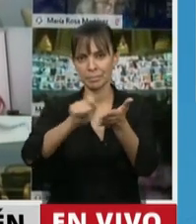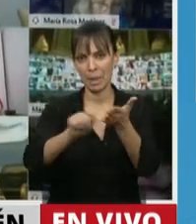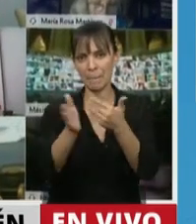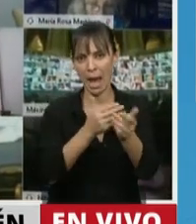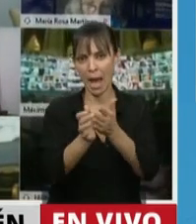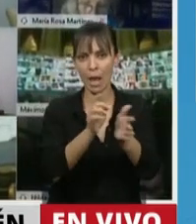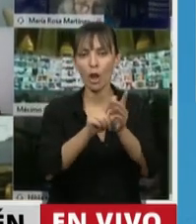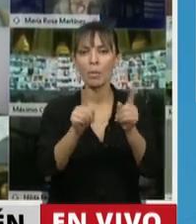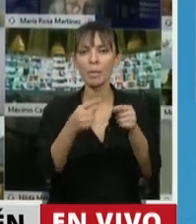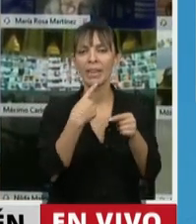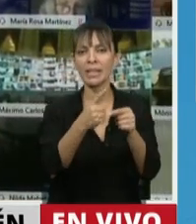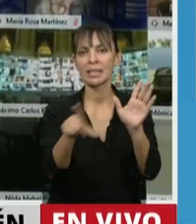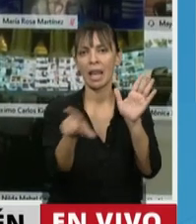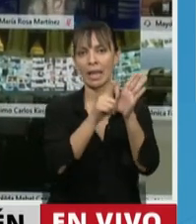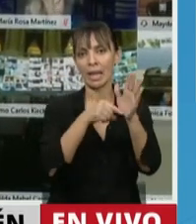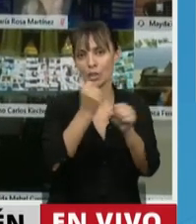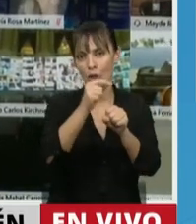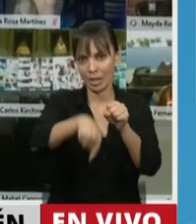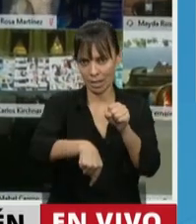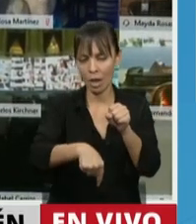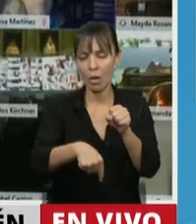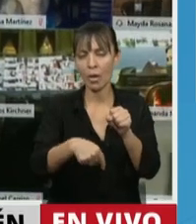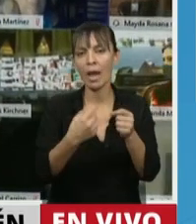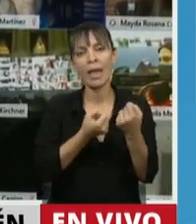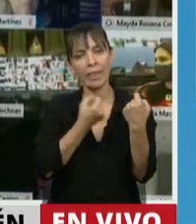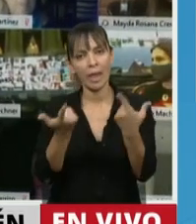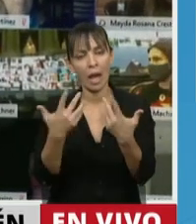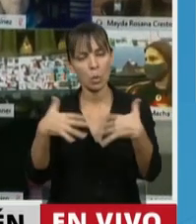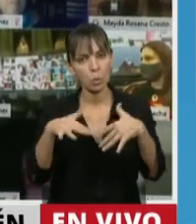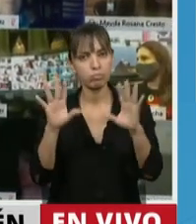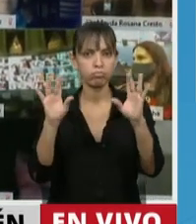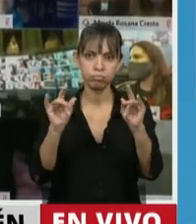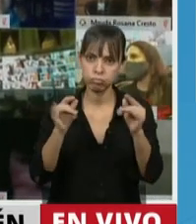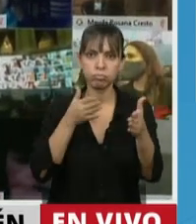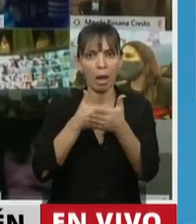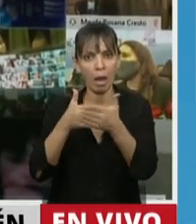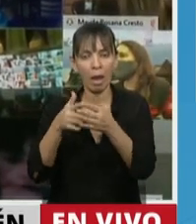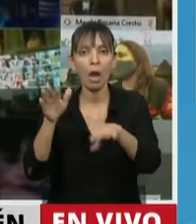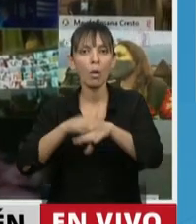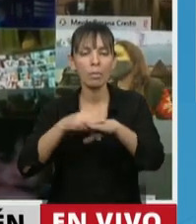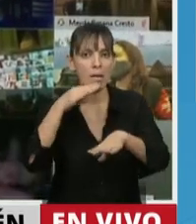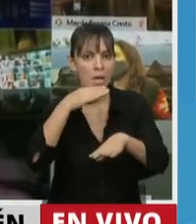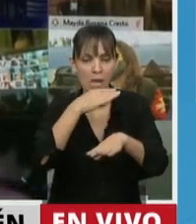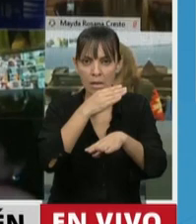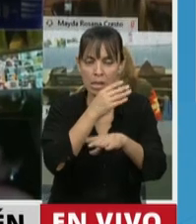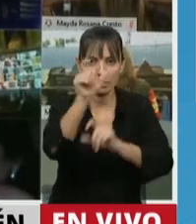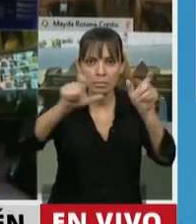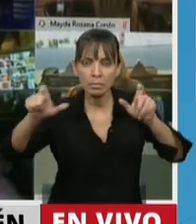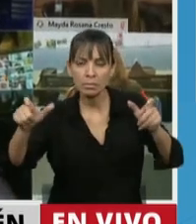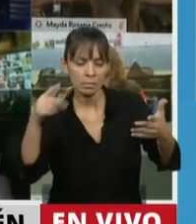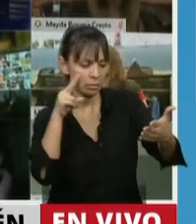establece nuestra legislación actual en muchos casos, ocasiona serios inconvenientes por su ilegibilidad a pacientes